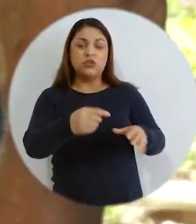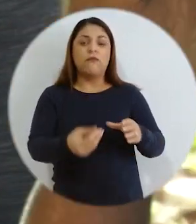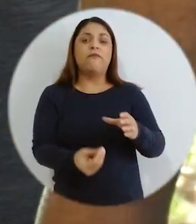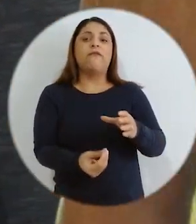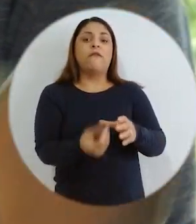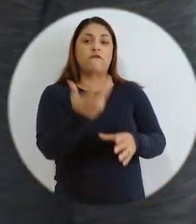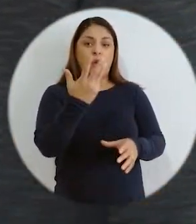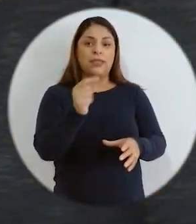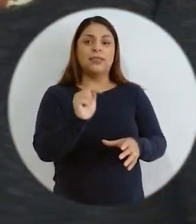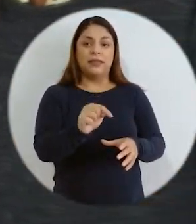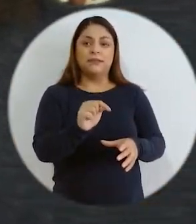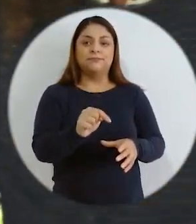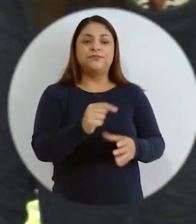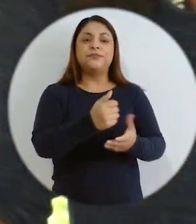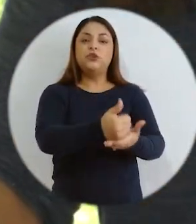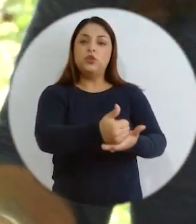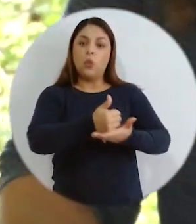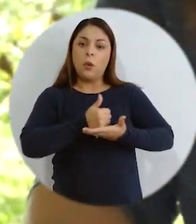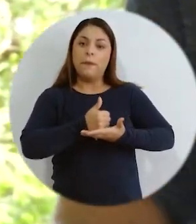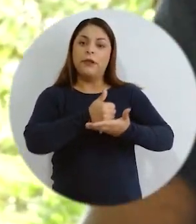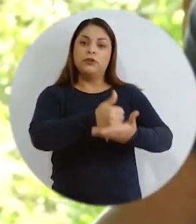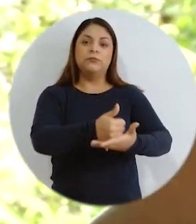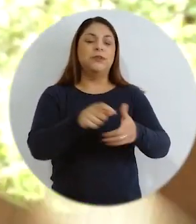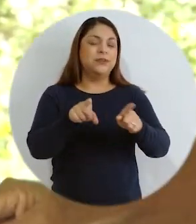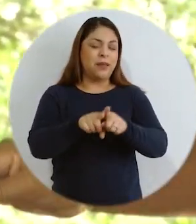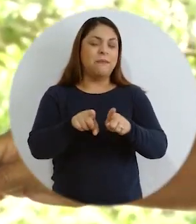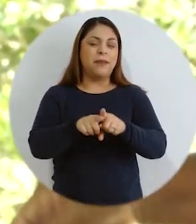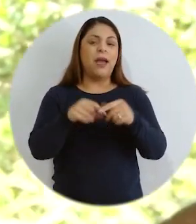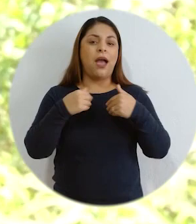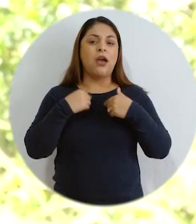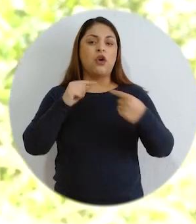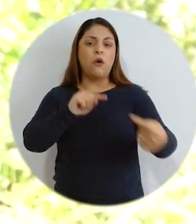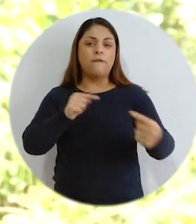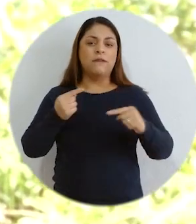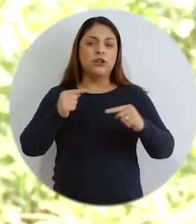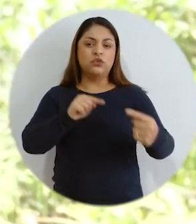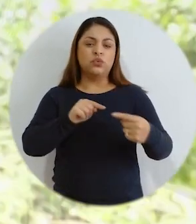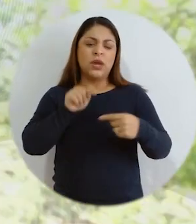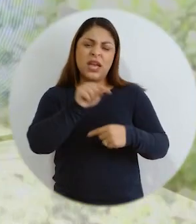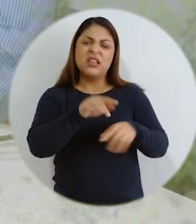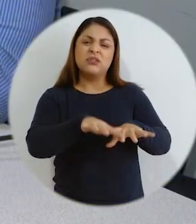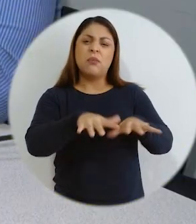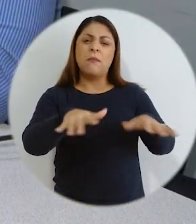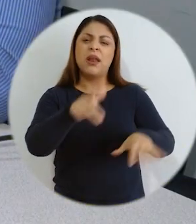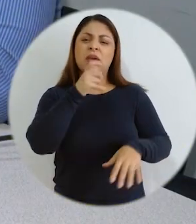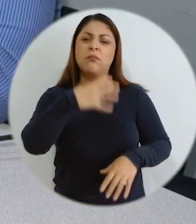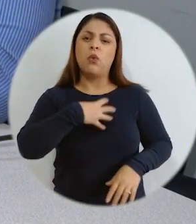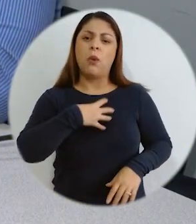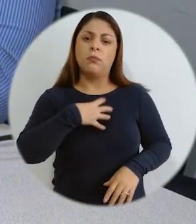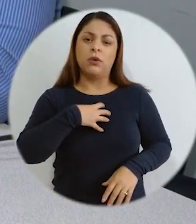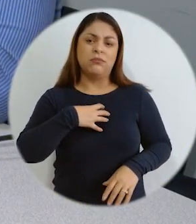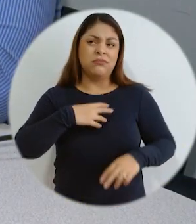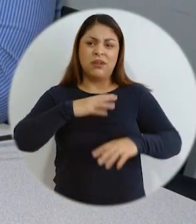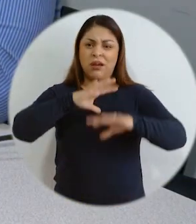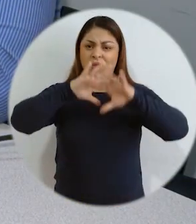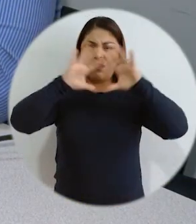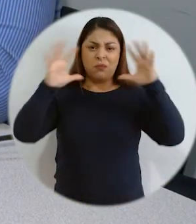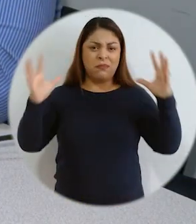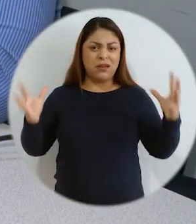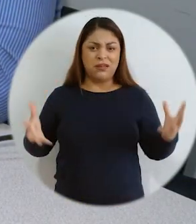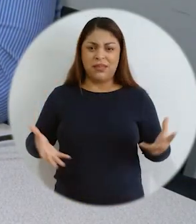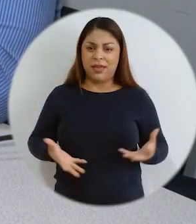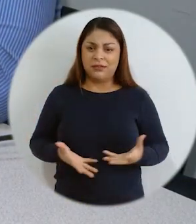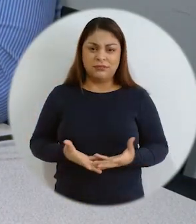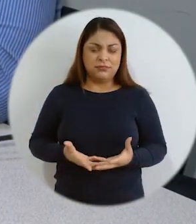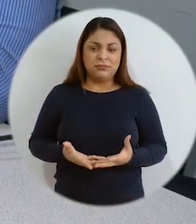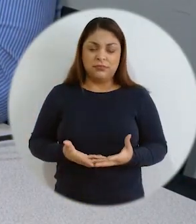de cooperación y de conflicto, tenemos que pensar, y son espacios que en realidad le pertenecen a toda la humanidad. Este